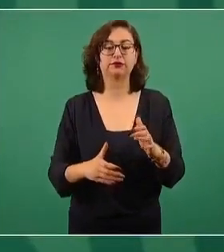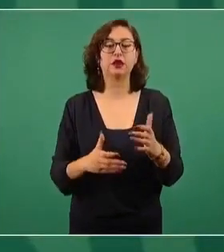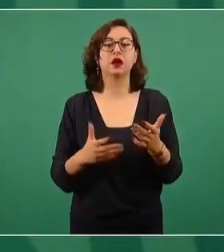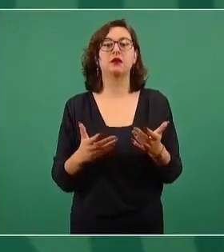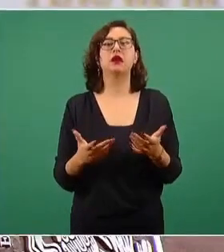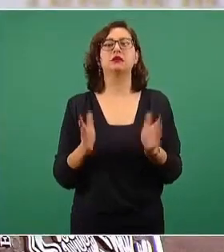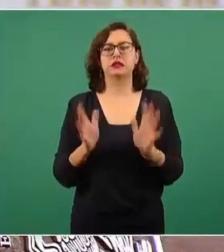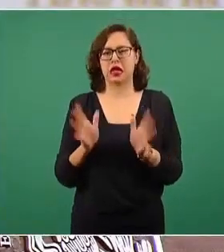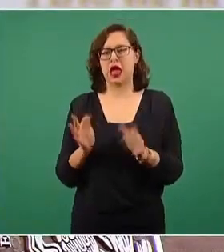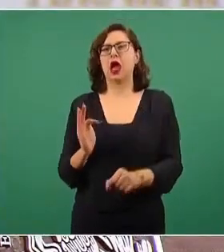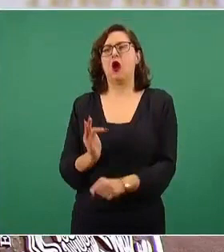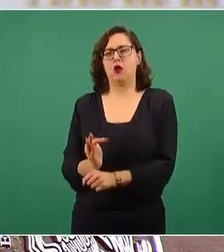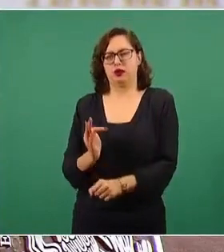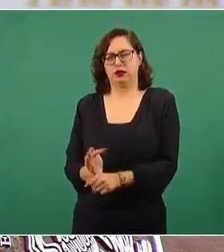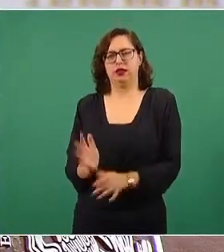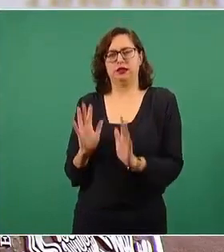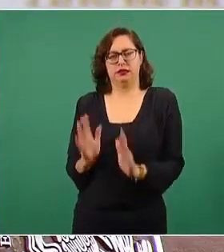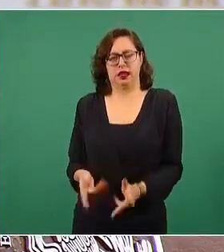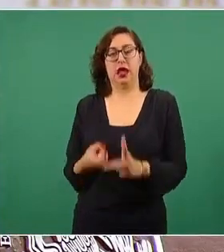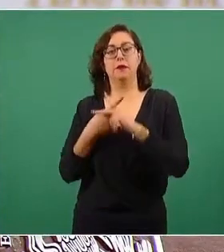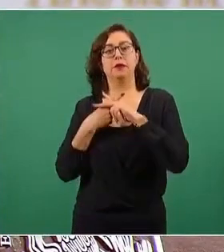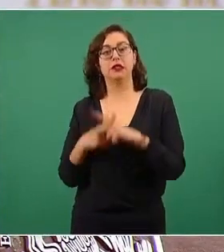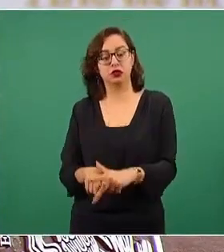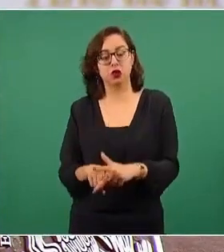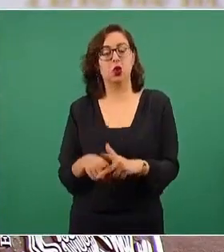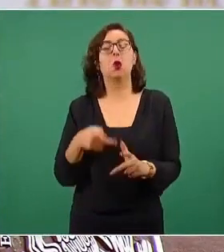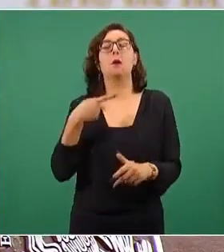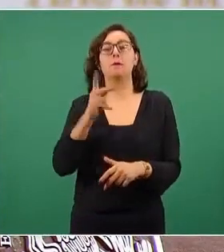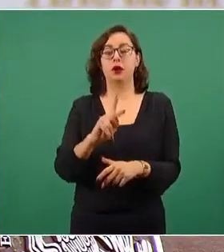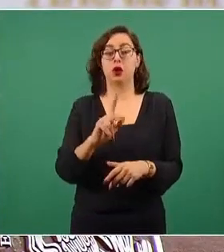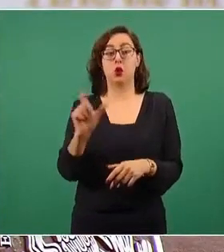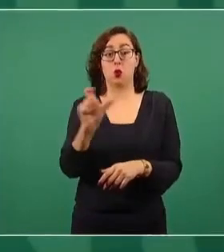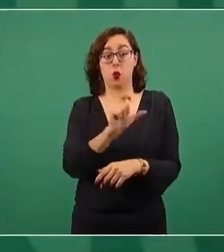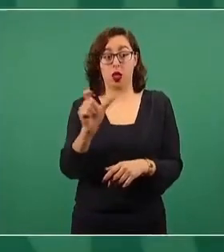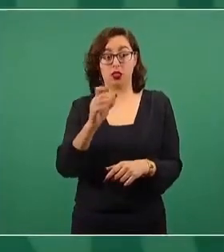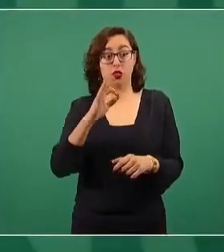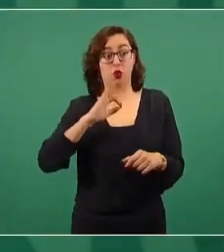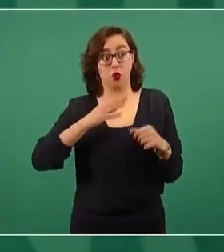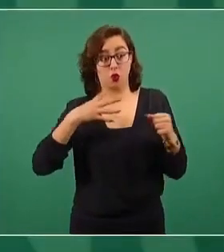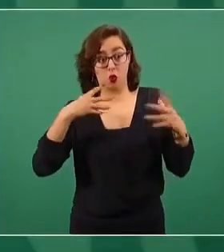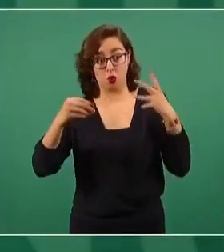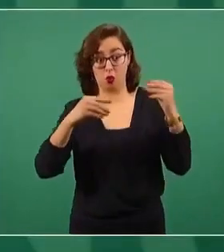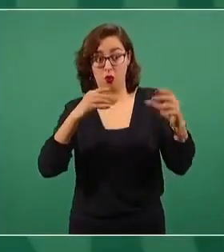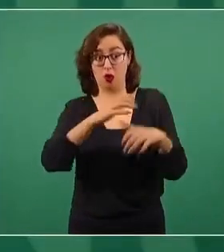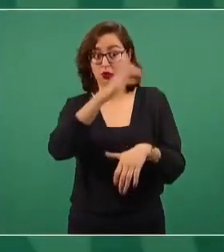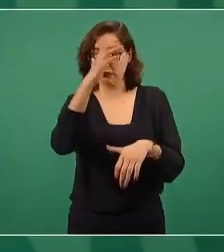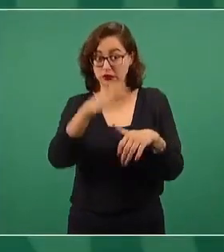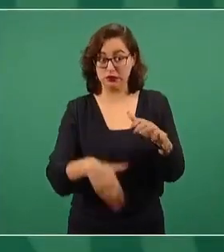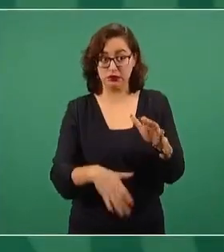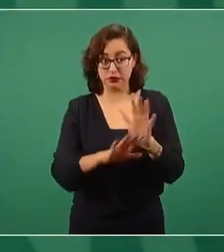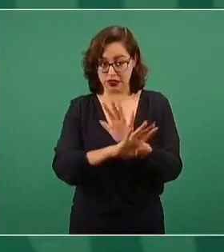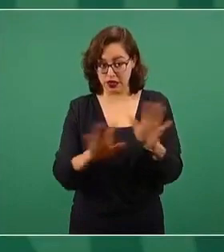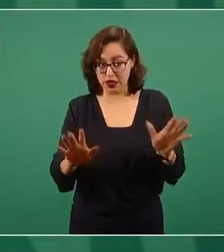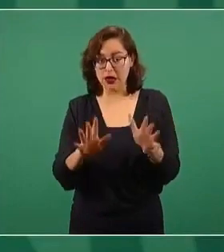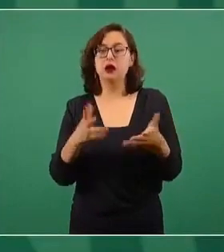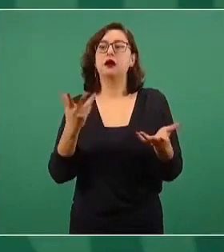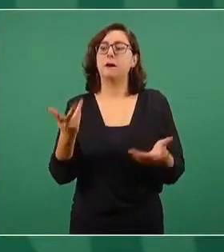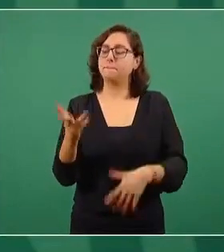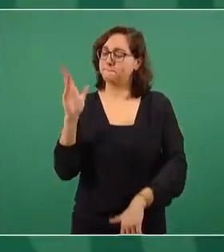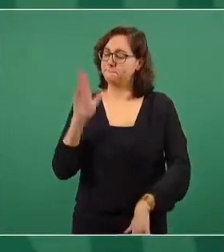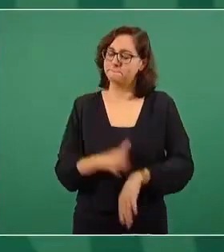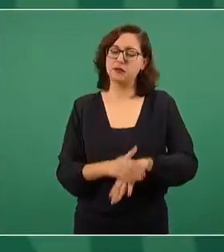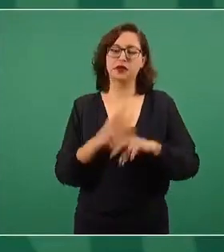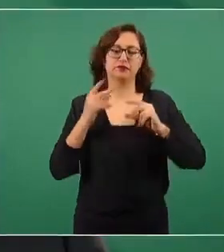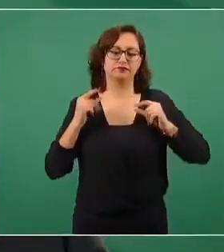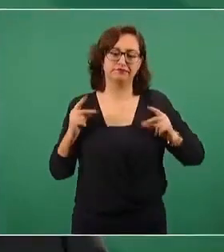amplia, esta campaña se va a llevar a cabo en comunidades, es decir, en territorio,